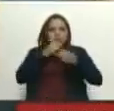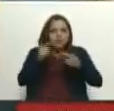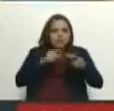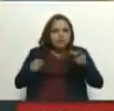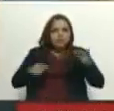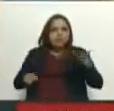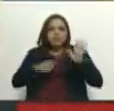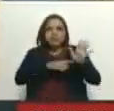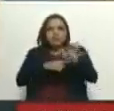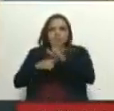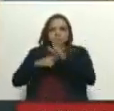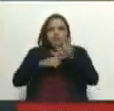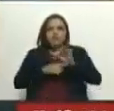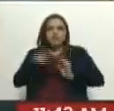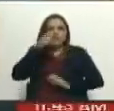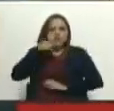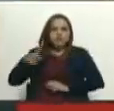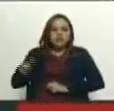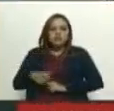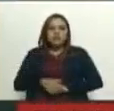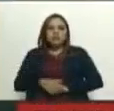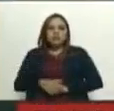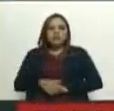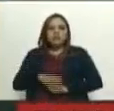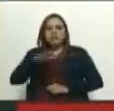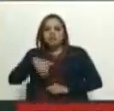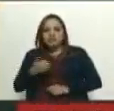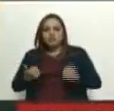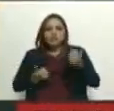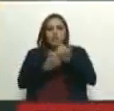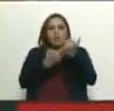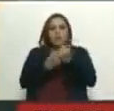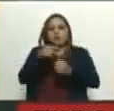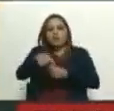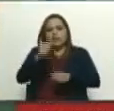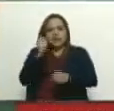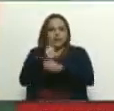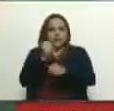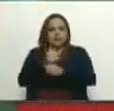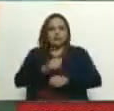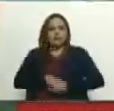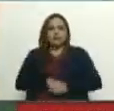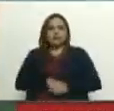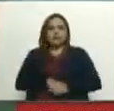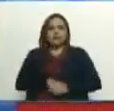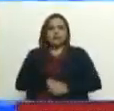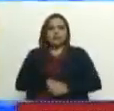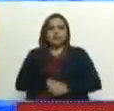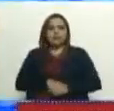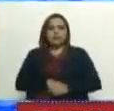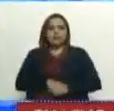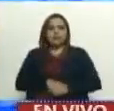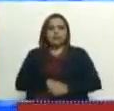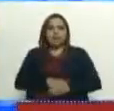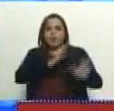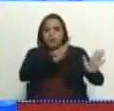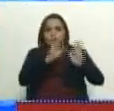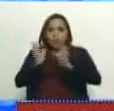expresiones del poder popular para contribuir en esta tarea. en la reorganización de lo que